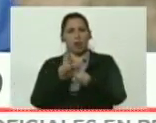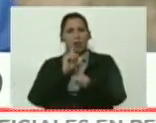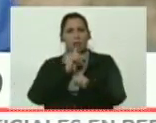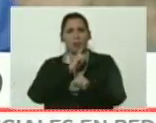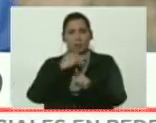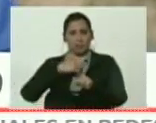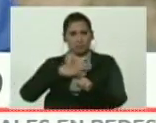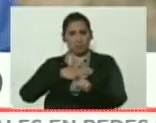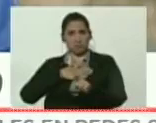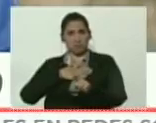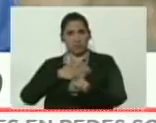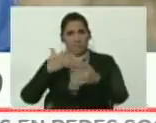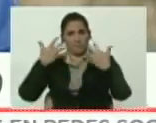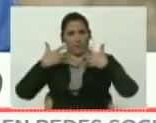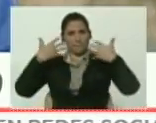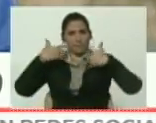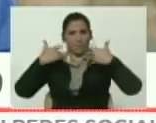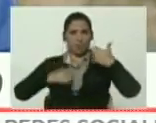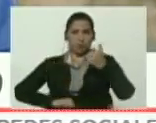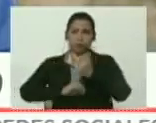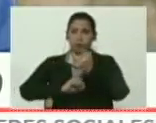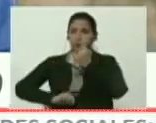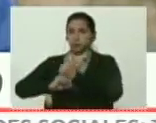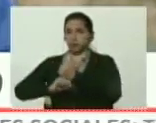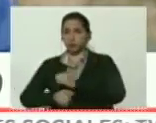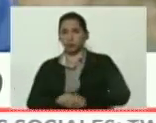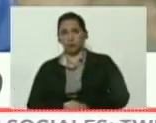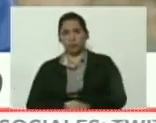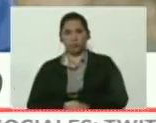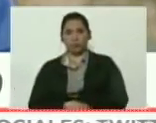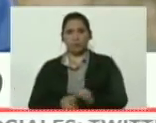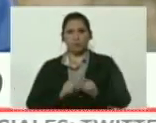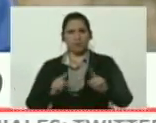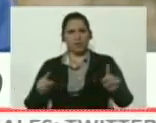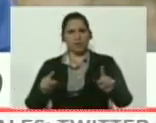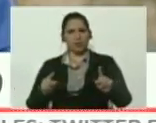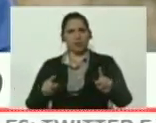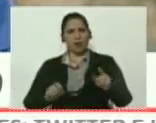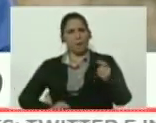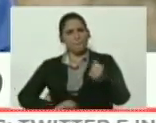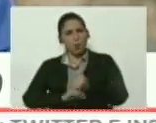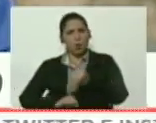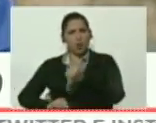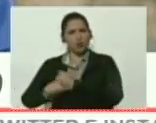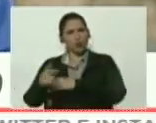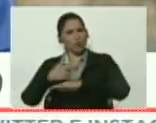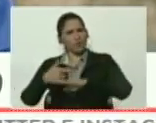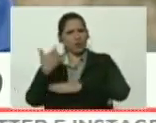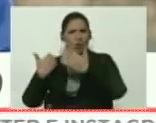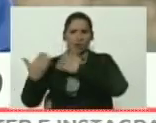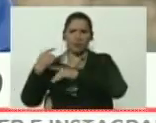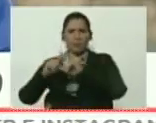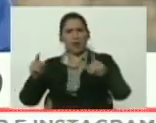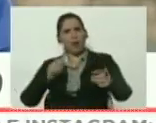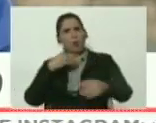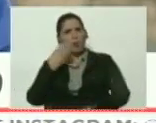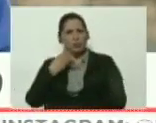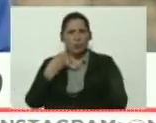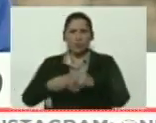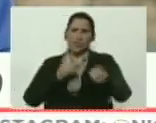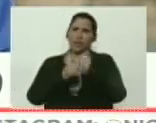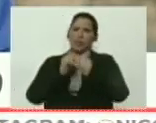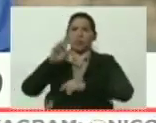Por él, porque él me motivaba, me apoyaba, pues. Pero que hubiera apoyo del gobierno para que la juventud hiciera